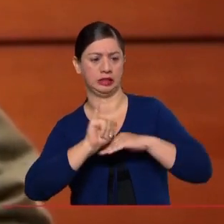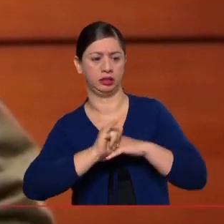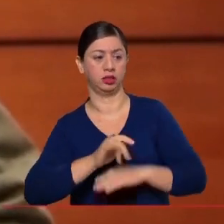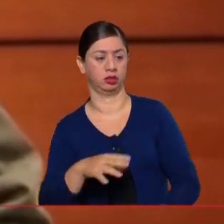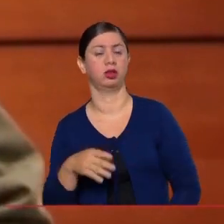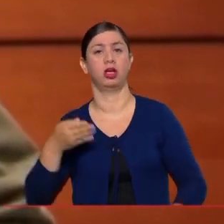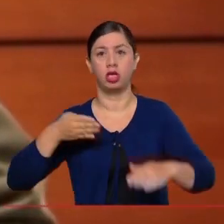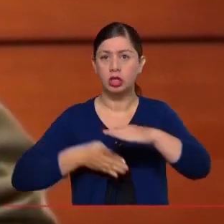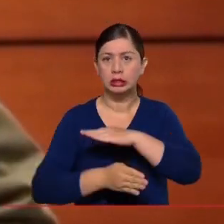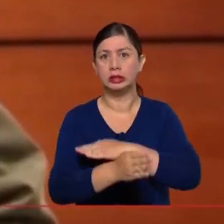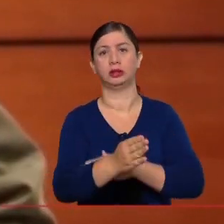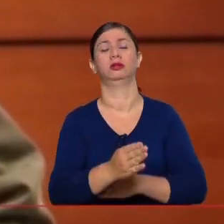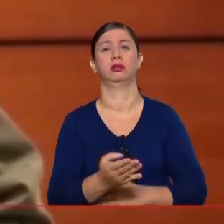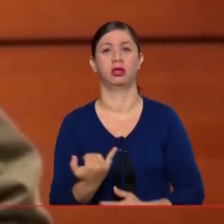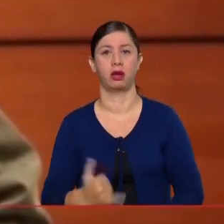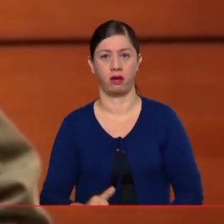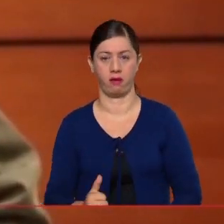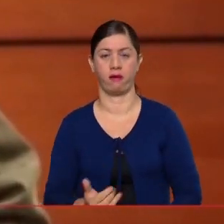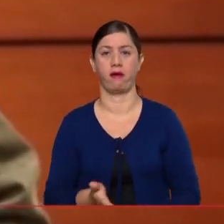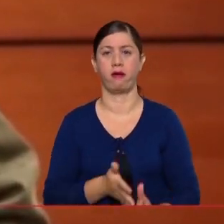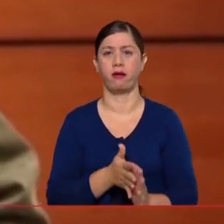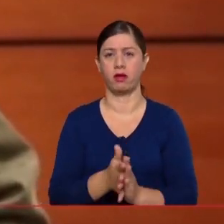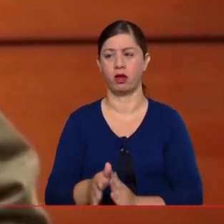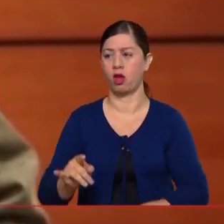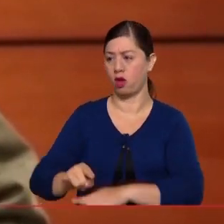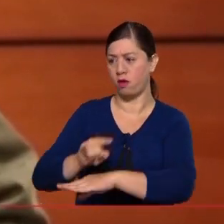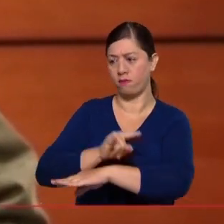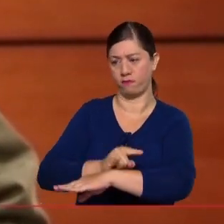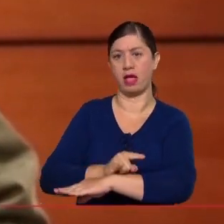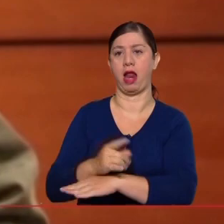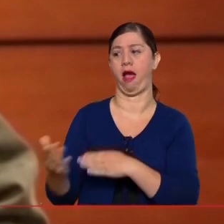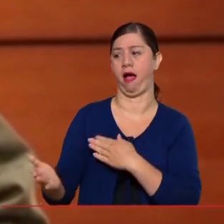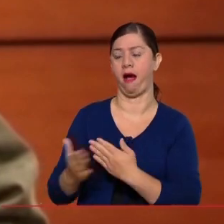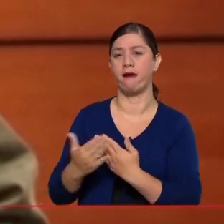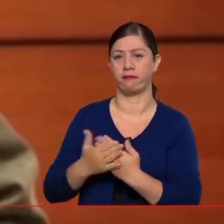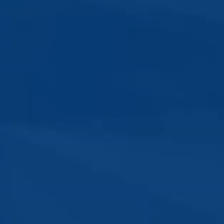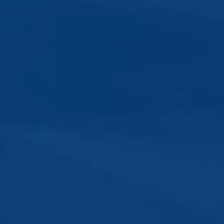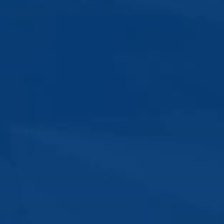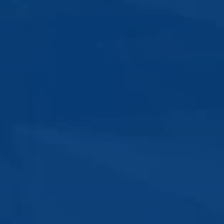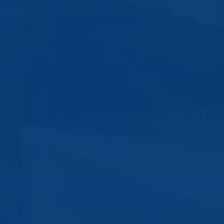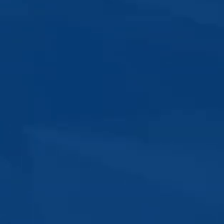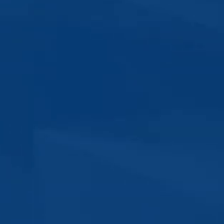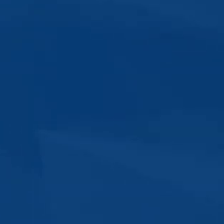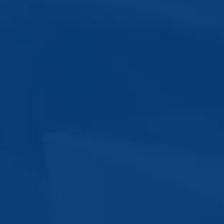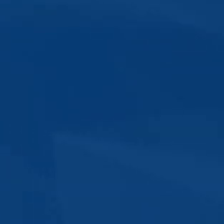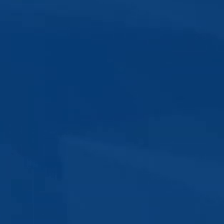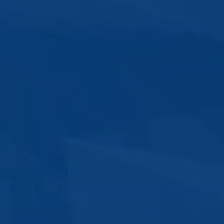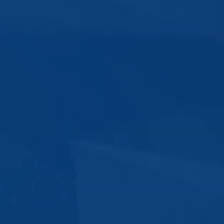poder tomar contacto con los vigilantes, quienes le manifiestan lo que acaba de suceder.